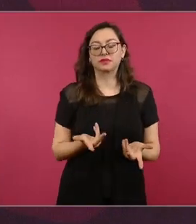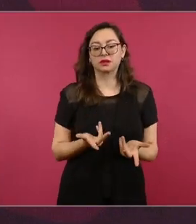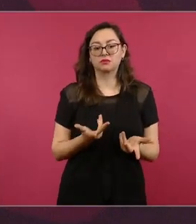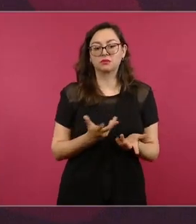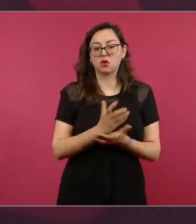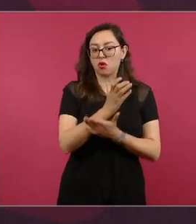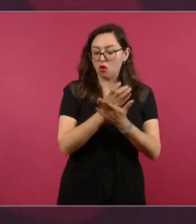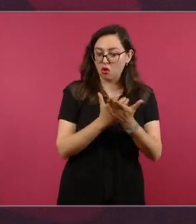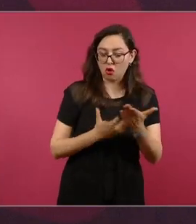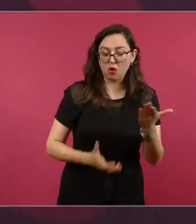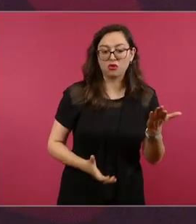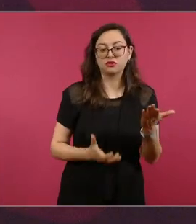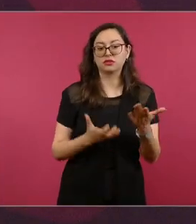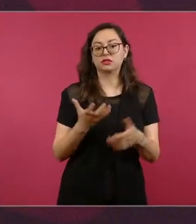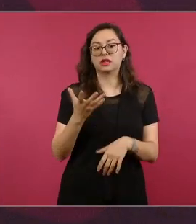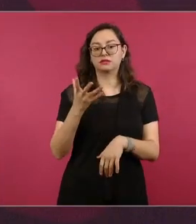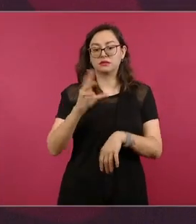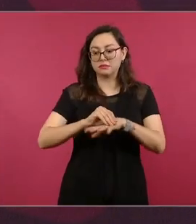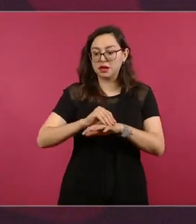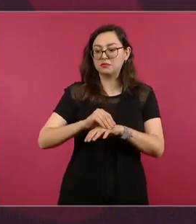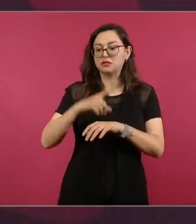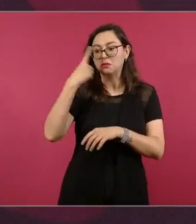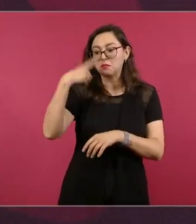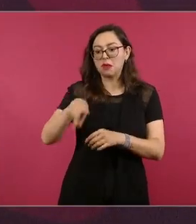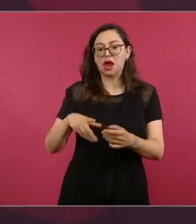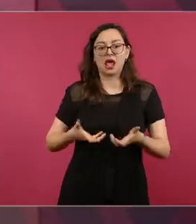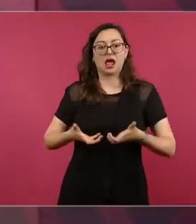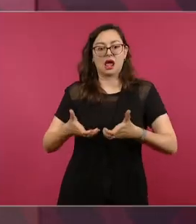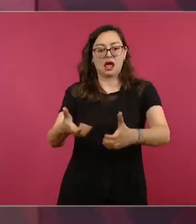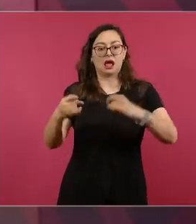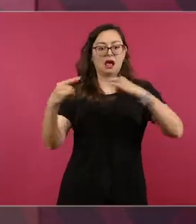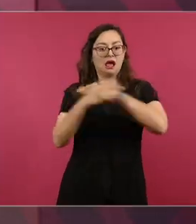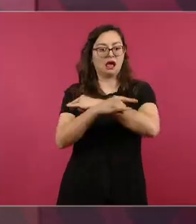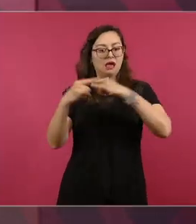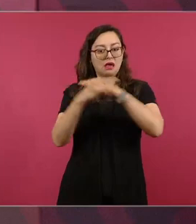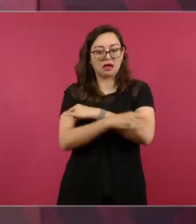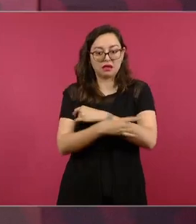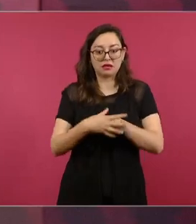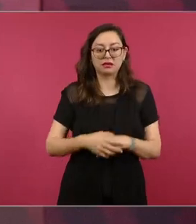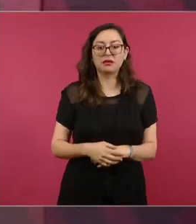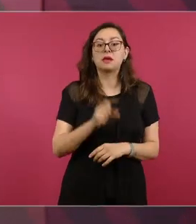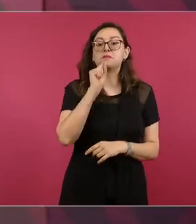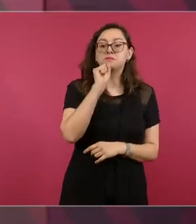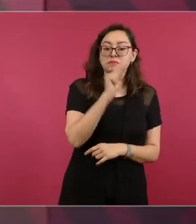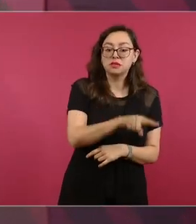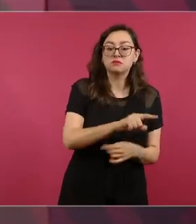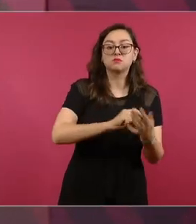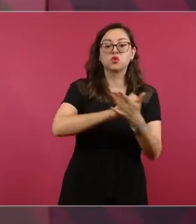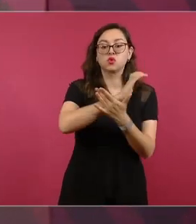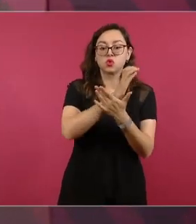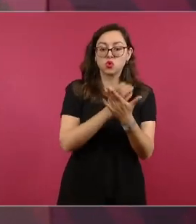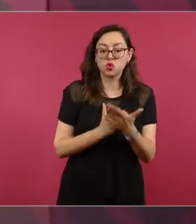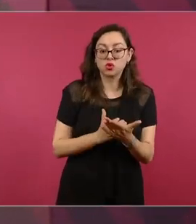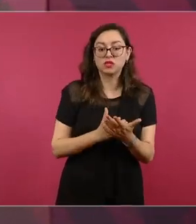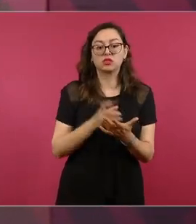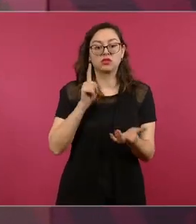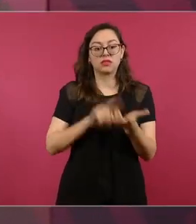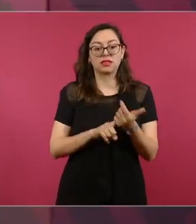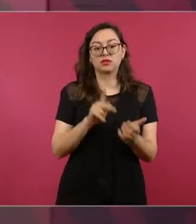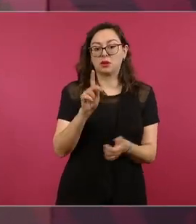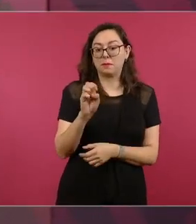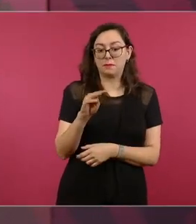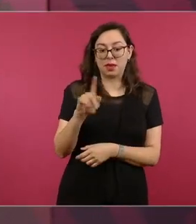de las carreteras los mismos con contratos en Pemex